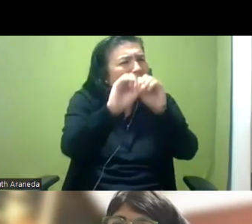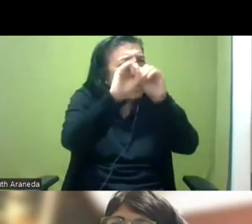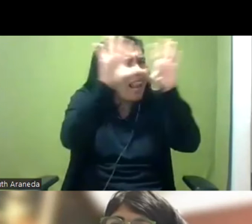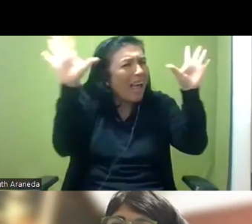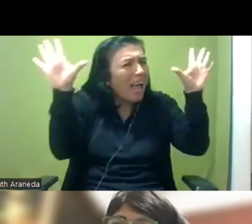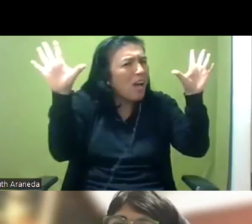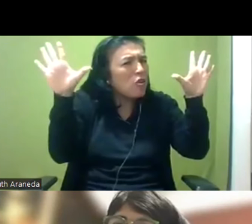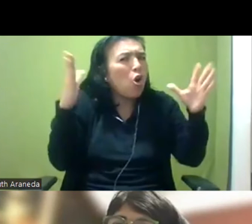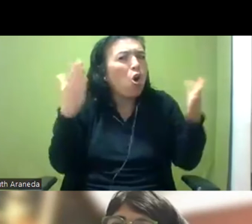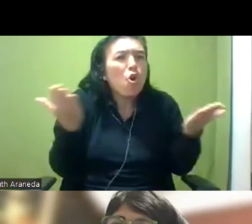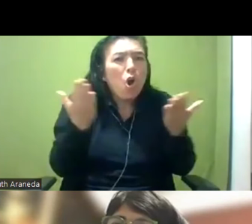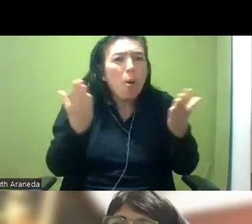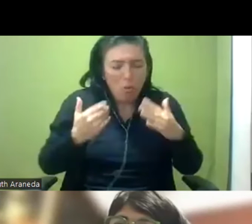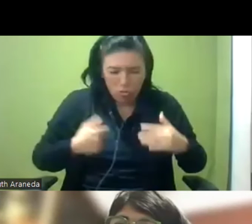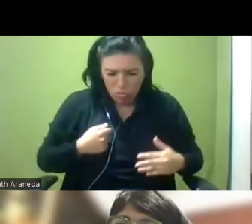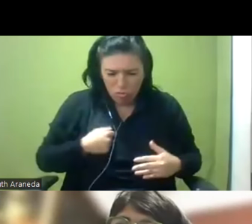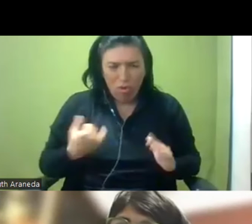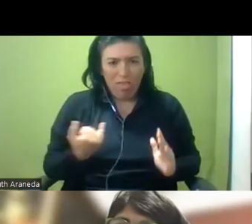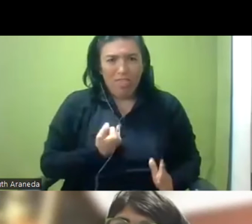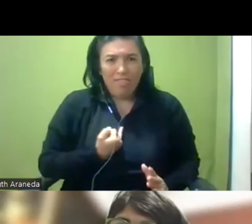sus orígenes.